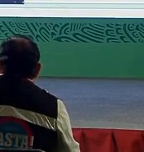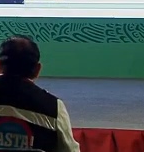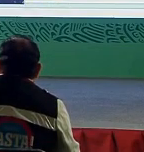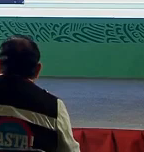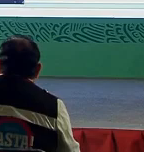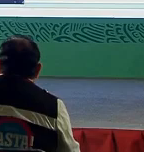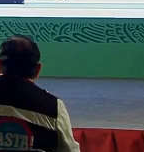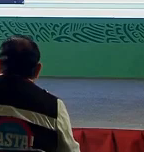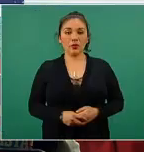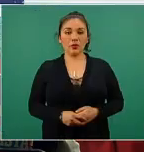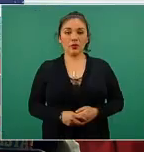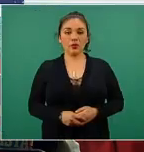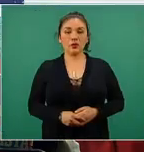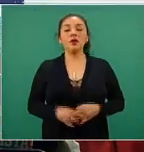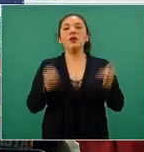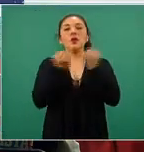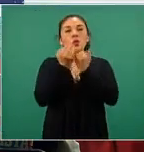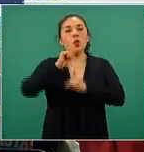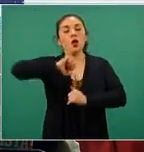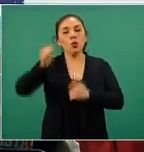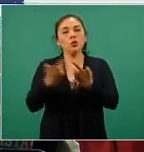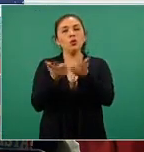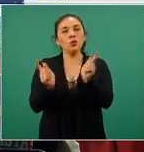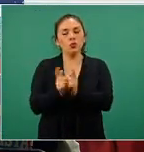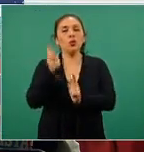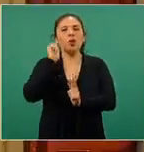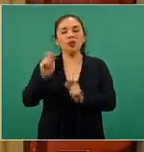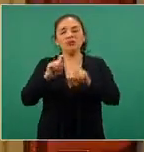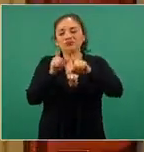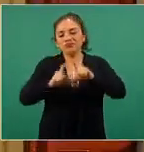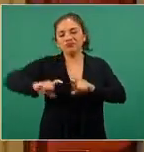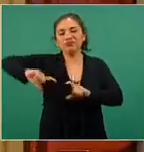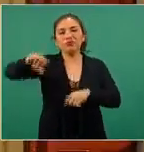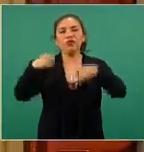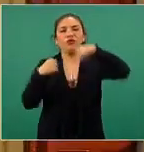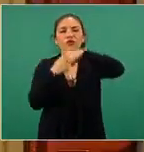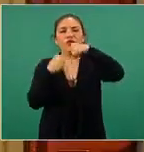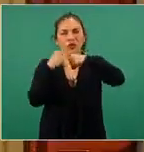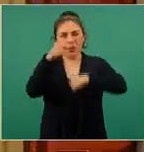franja fronteriza. Todos sabemos que en Chiapas se asienta